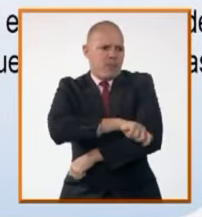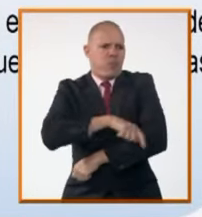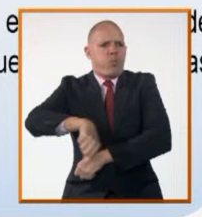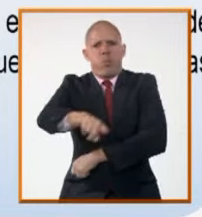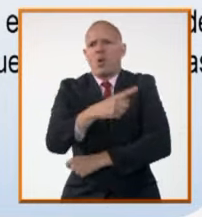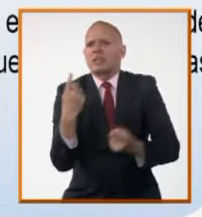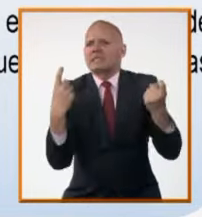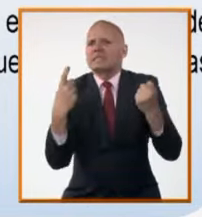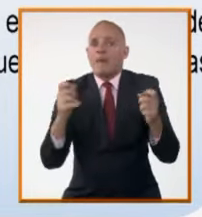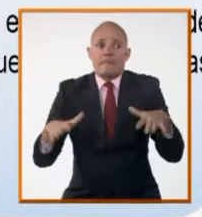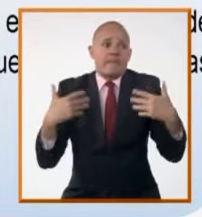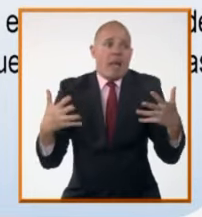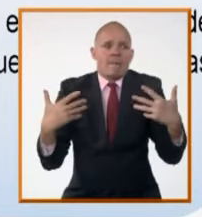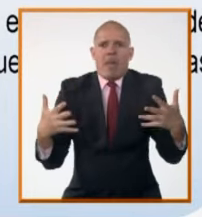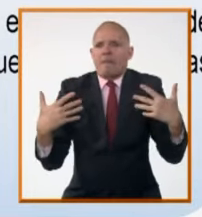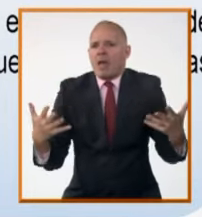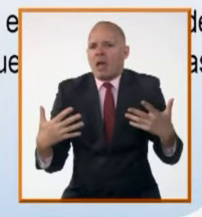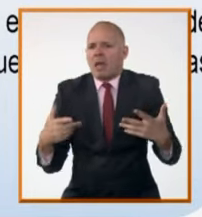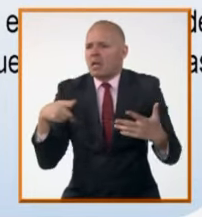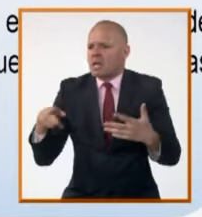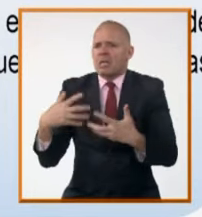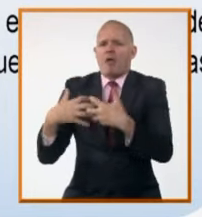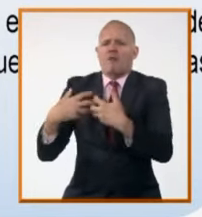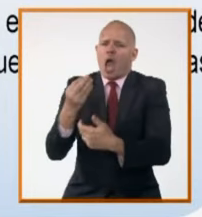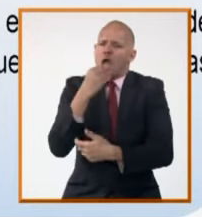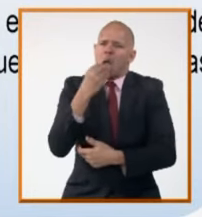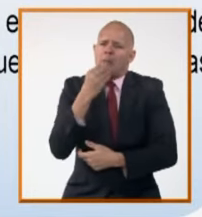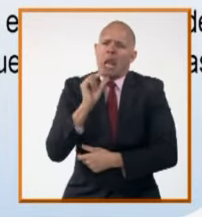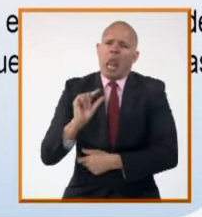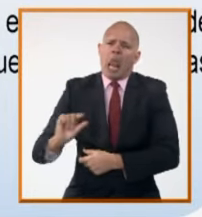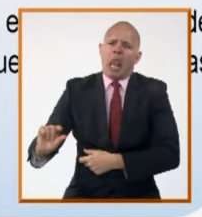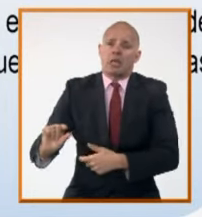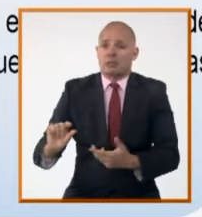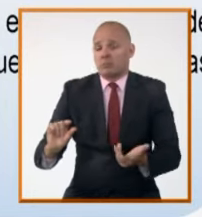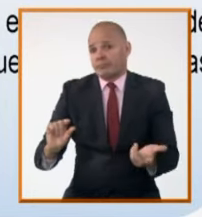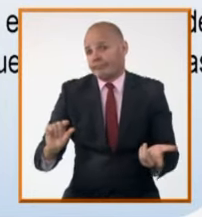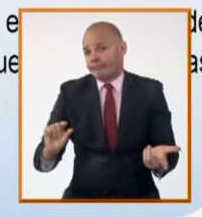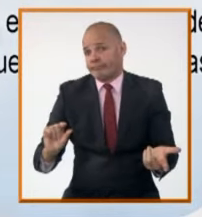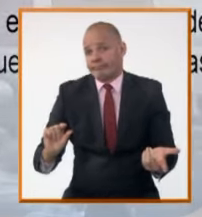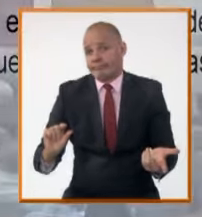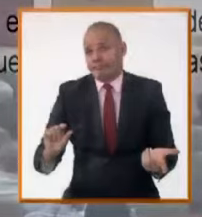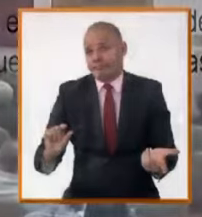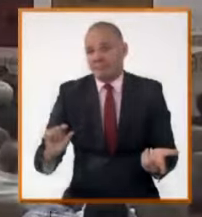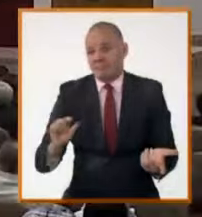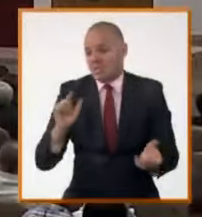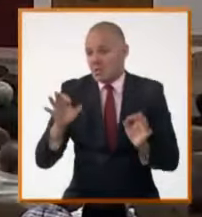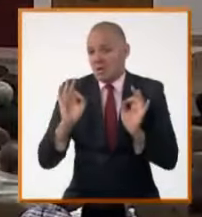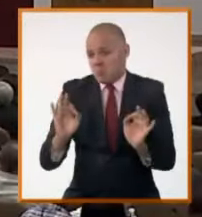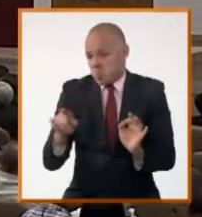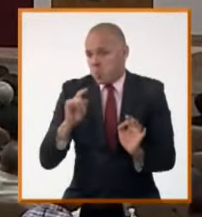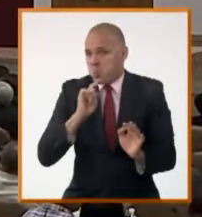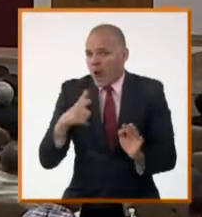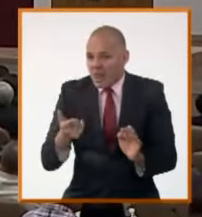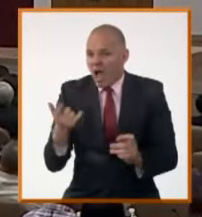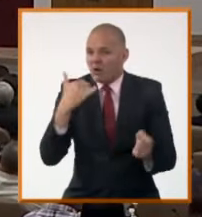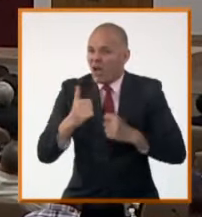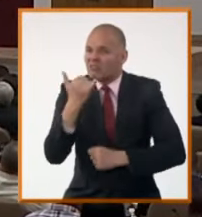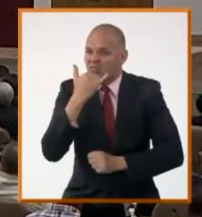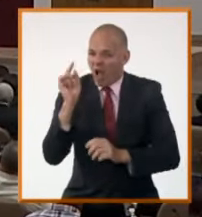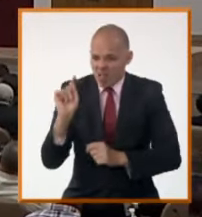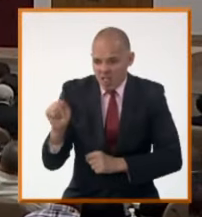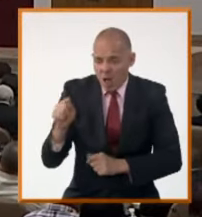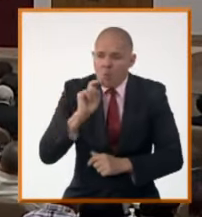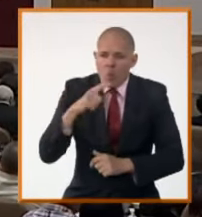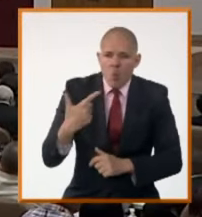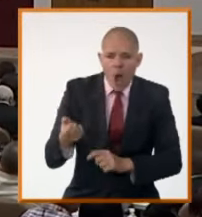a las necesidades de la población y del país en sentido general. Persisten deficiencias en el control de